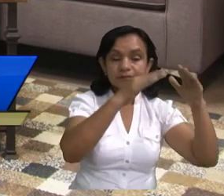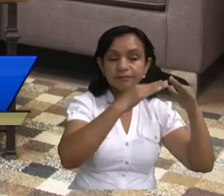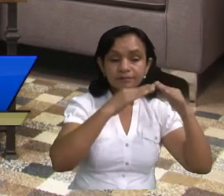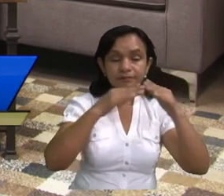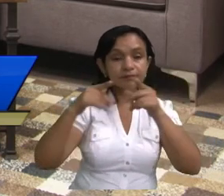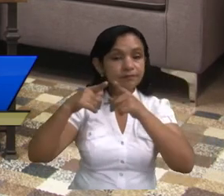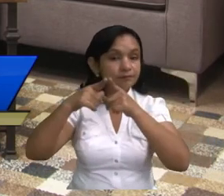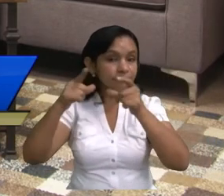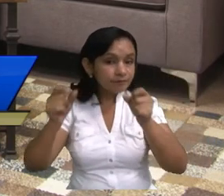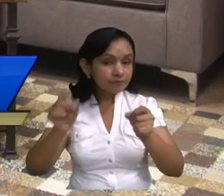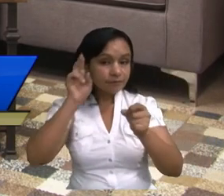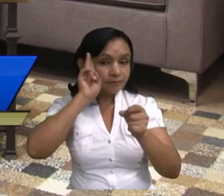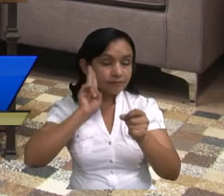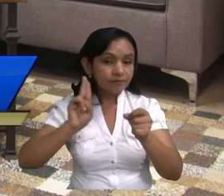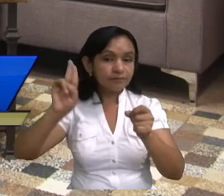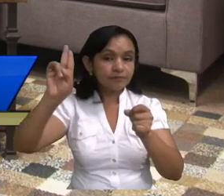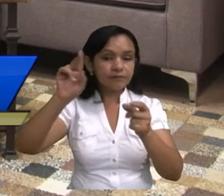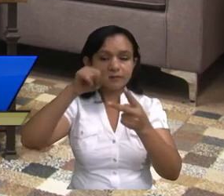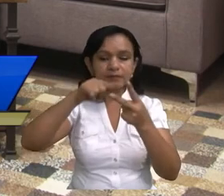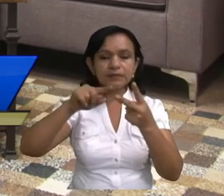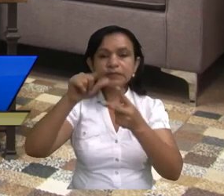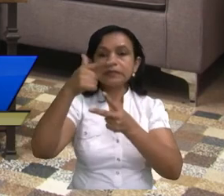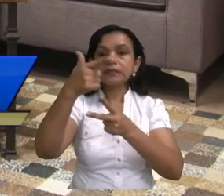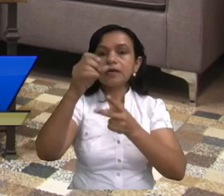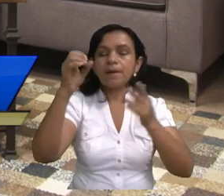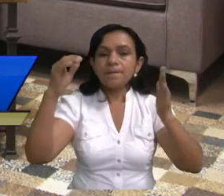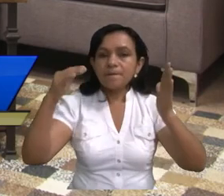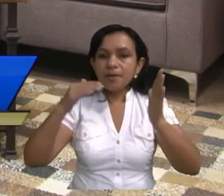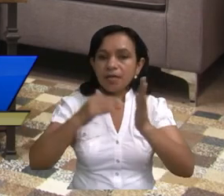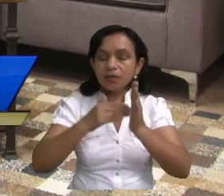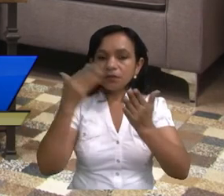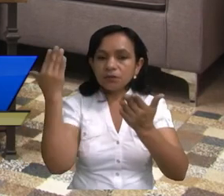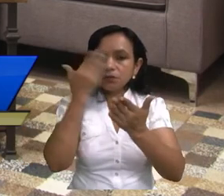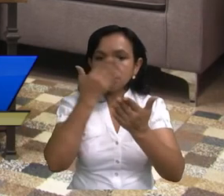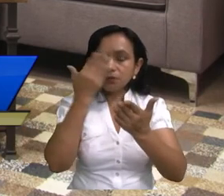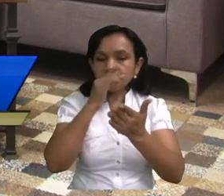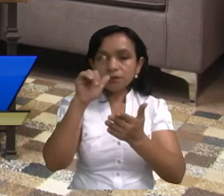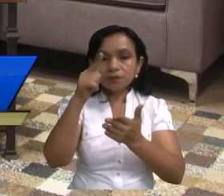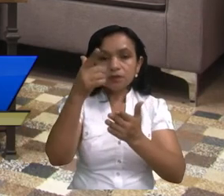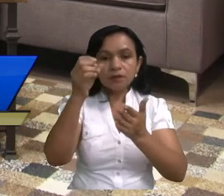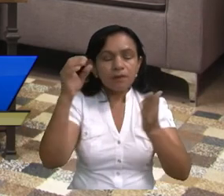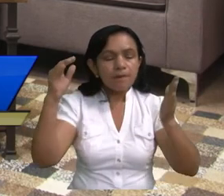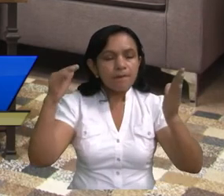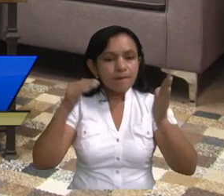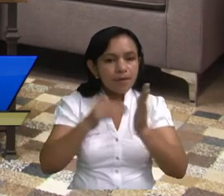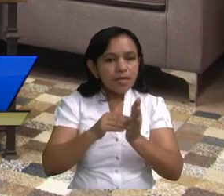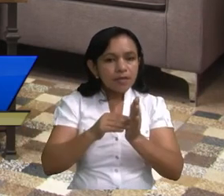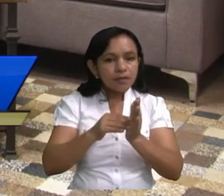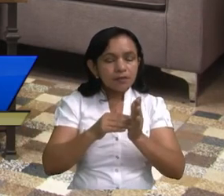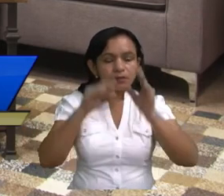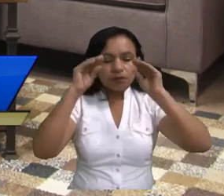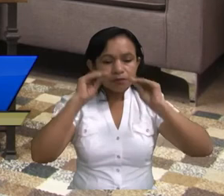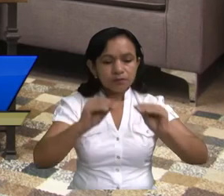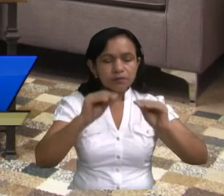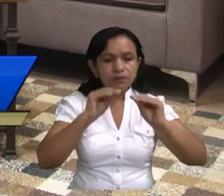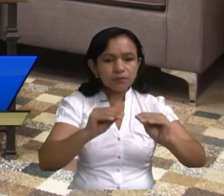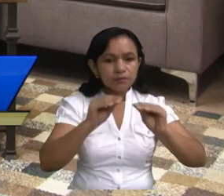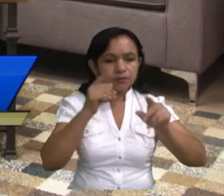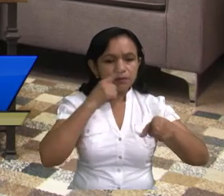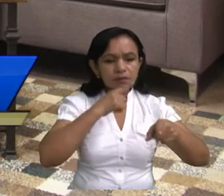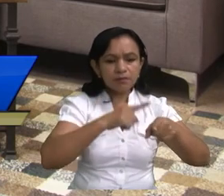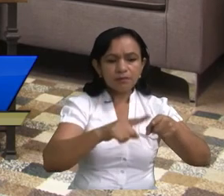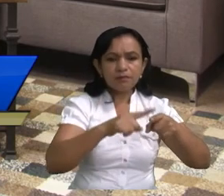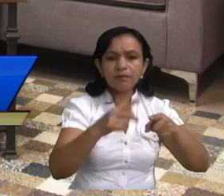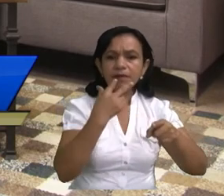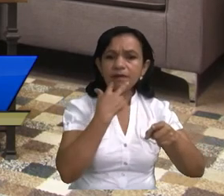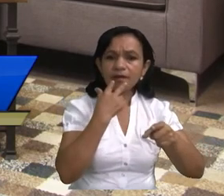Managua, tenemos casi 70.000 estudiantes. Son 70.000 jóvenes que están ahí con una educación gratuita, y